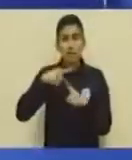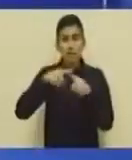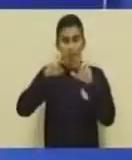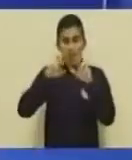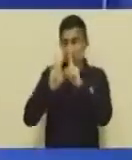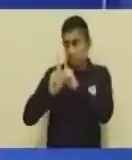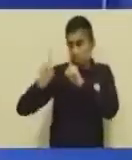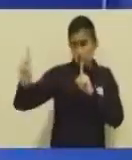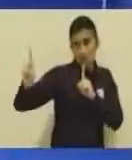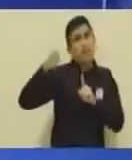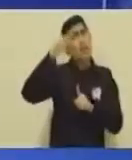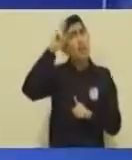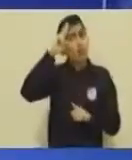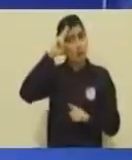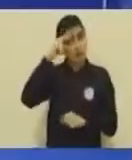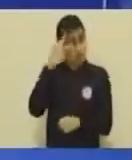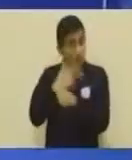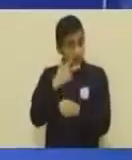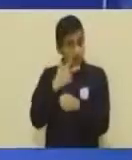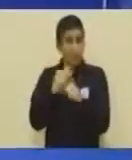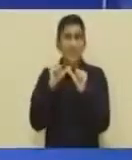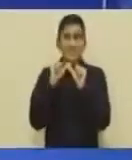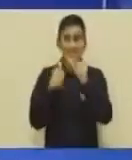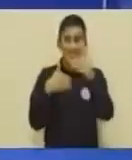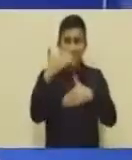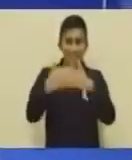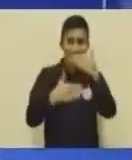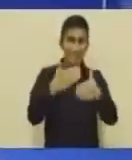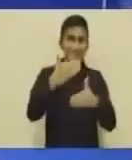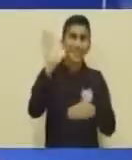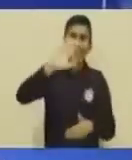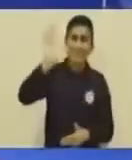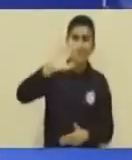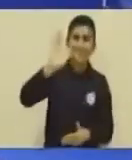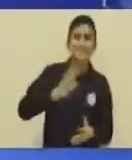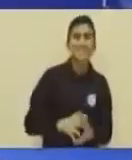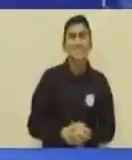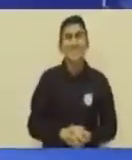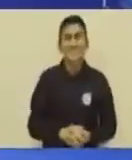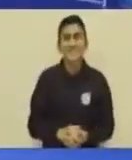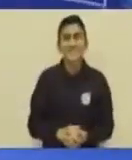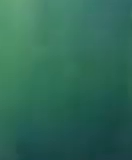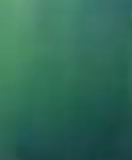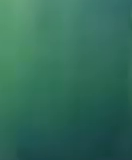el distanciamiento social y recuerda, Guatemala no se detiene. Hasta la próxima.